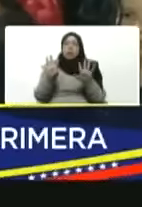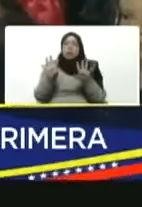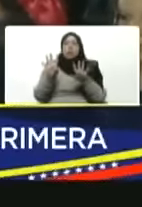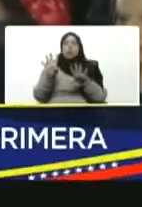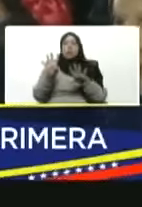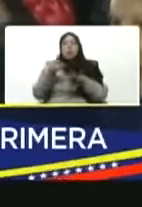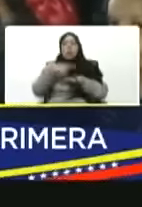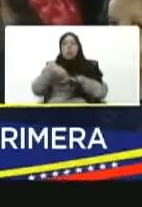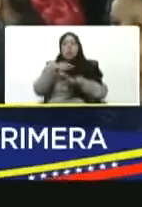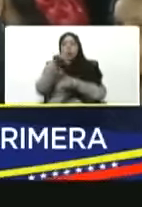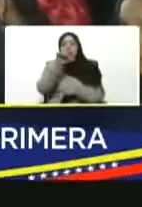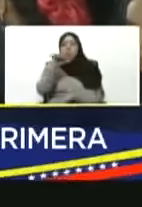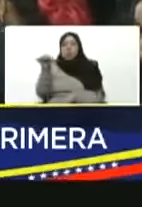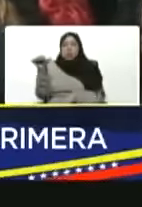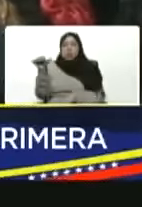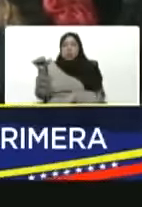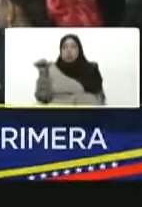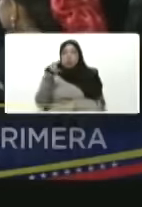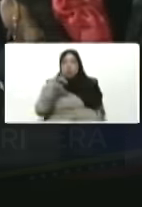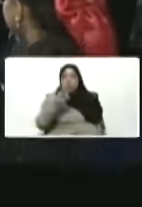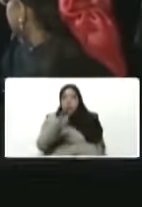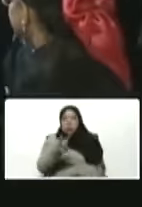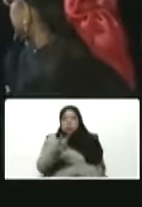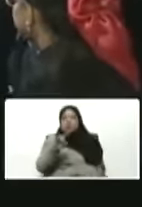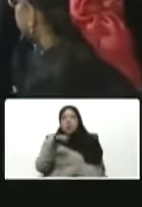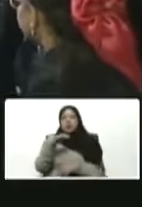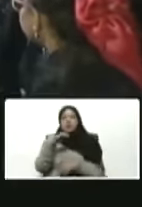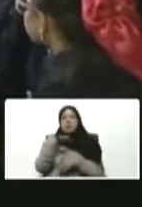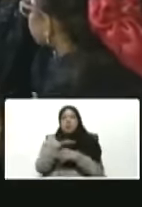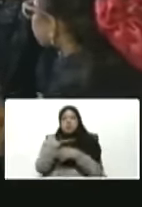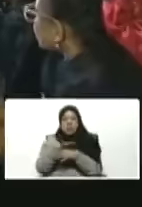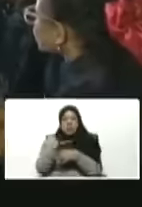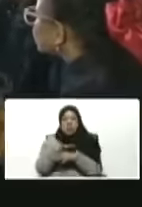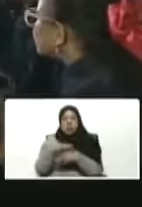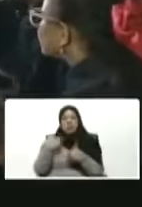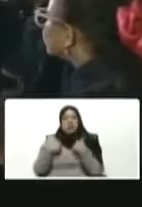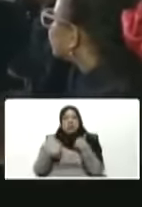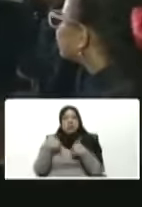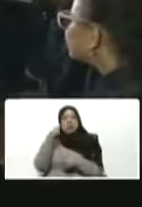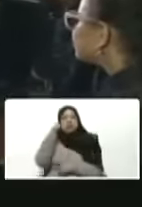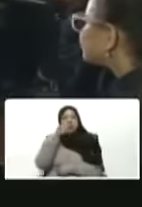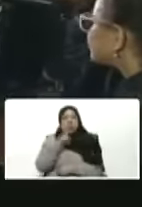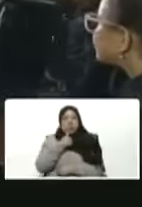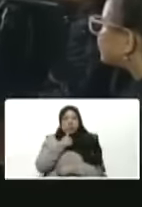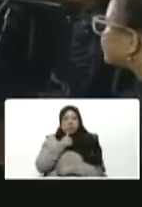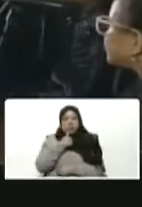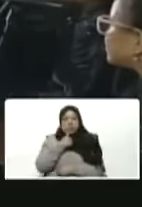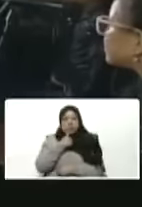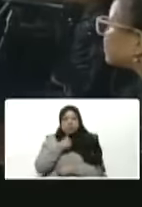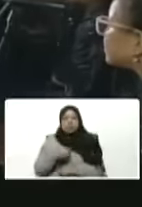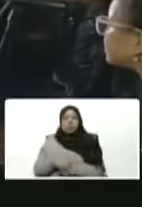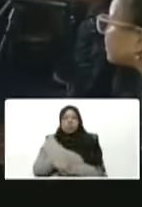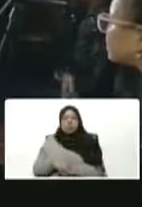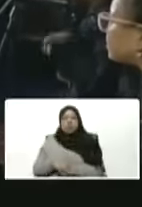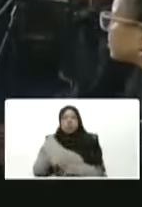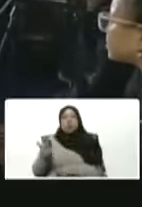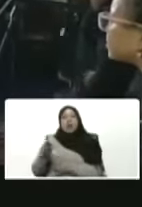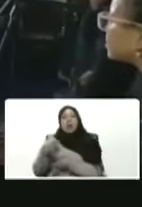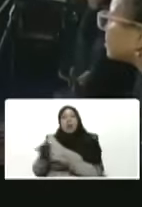Tres veces, como nueve horas semanales. Lunes, miércoles y sábado. Tan fino, ¿oíste? Tenemos 35 años de fundado. Tan